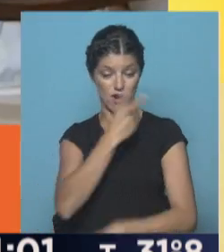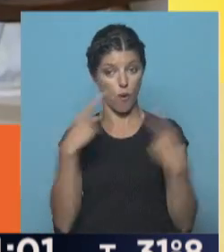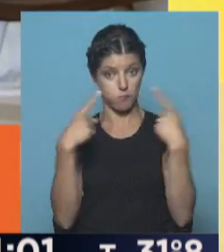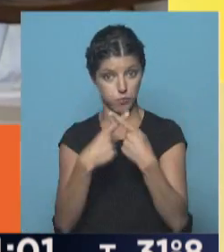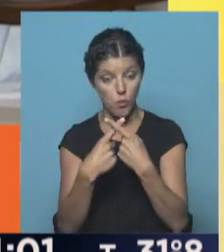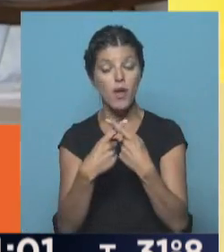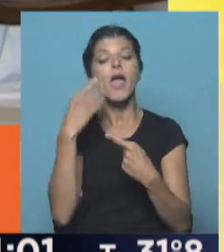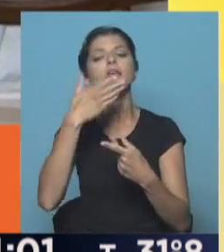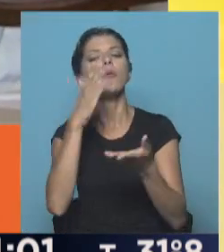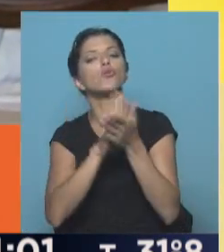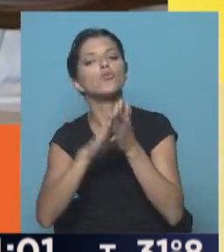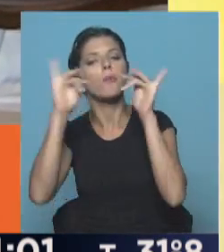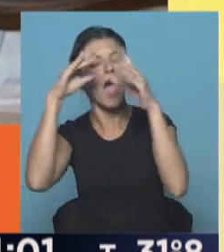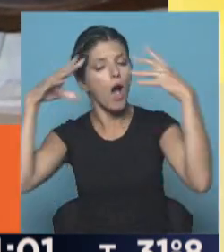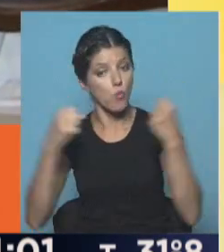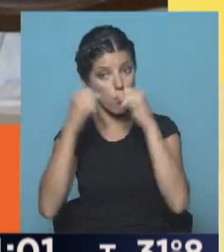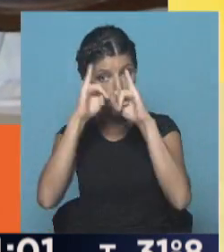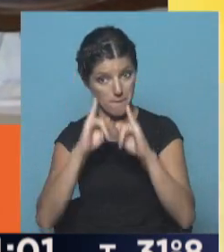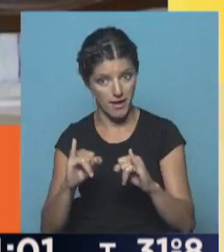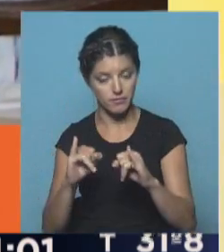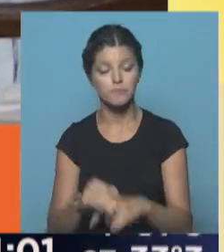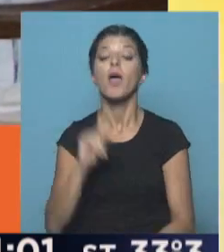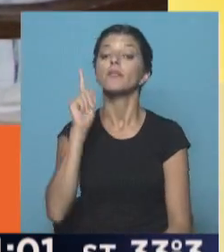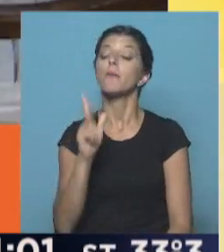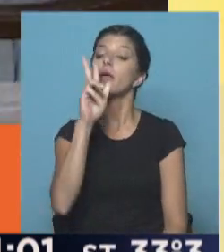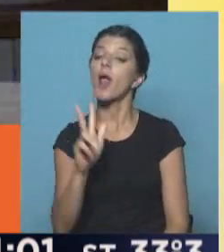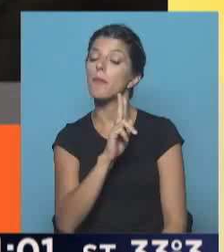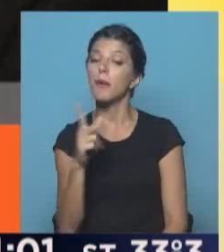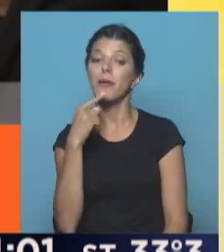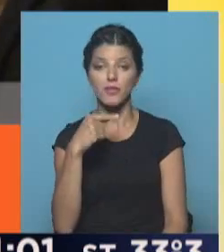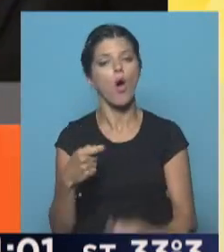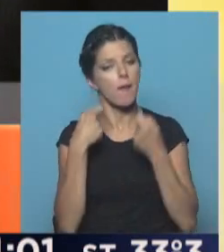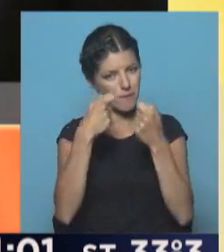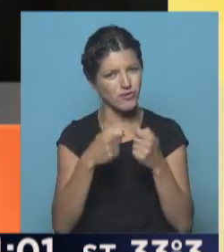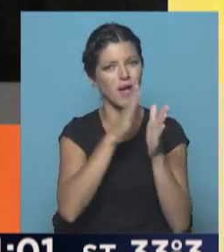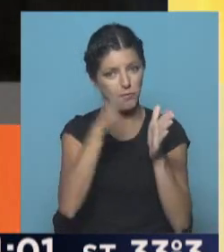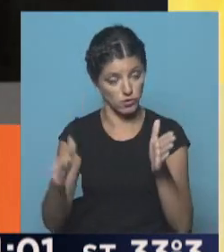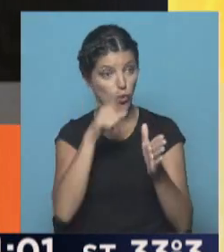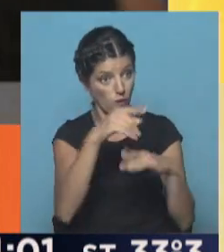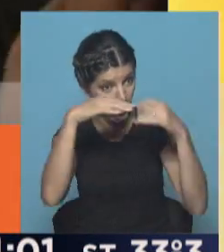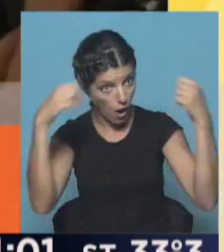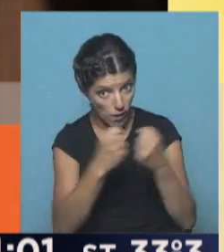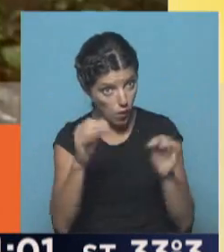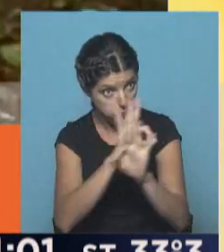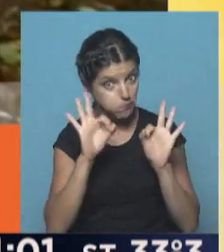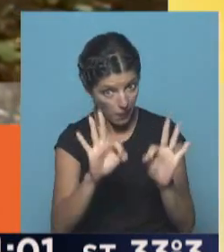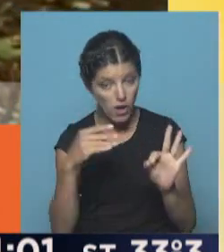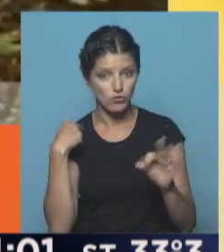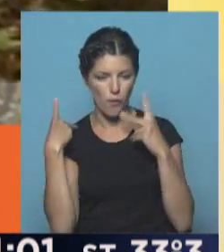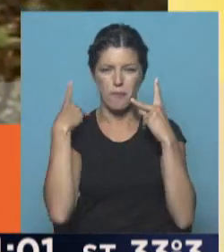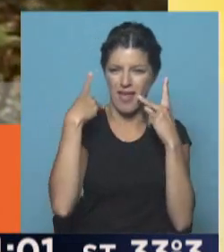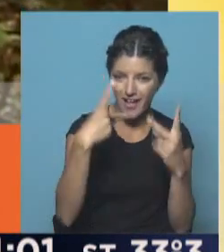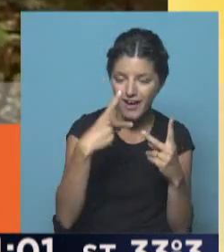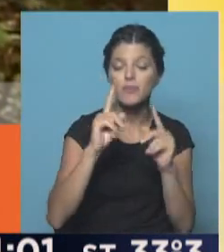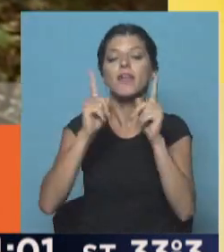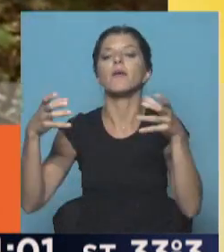los acuerdos de paz con la FARC. Jorge Bergoglio respaldó el proceso y confirmó que viajará a Colombia una vez blindado el acuerdo. Entre tanto, la guerrilla eligió